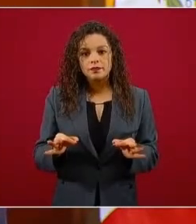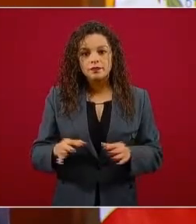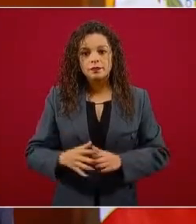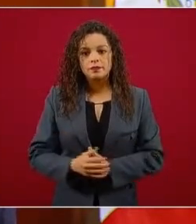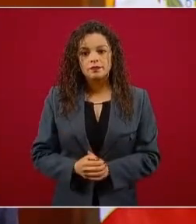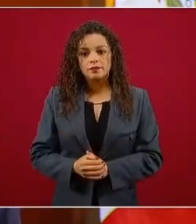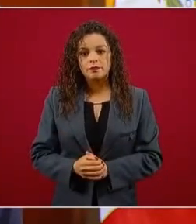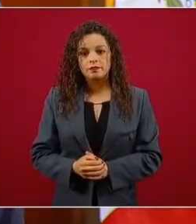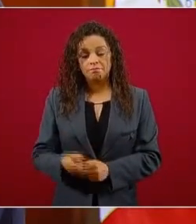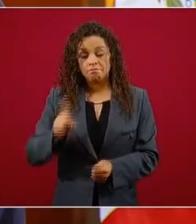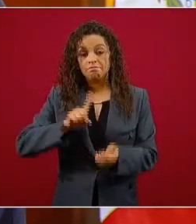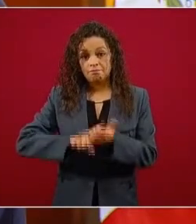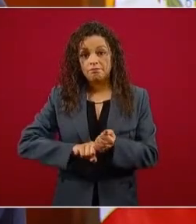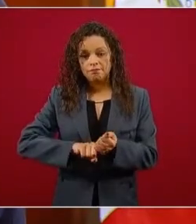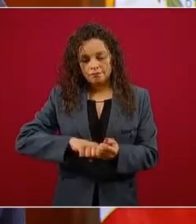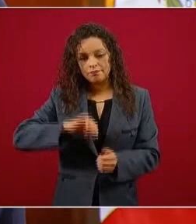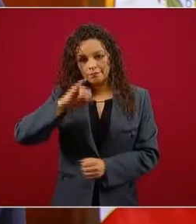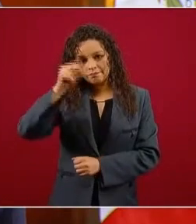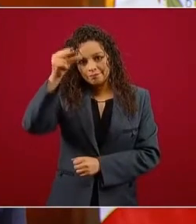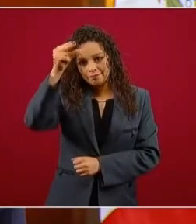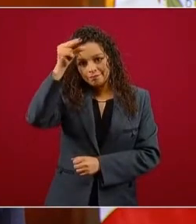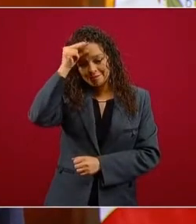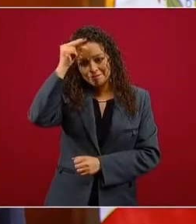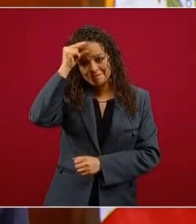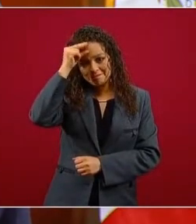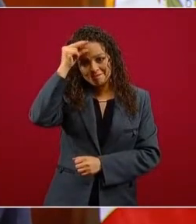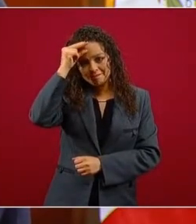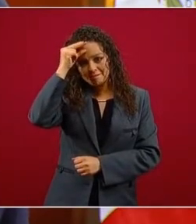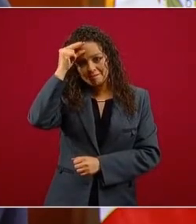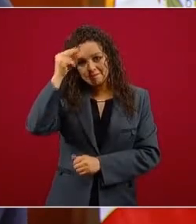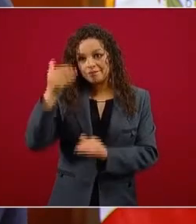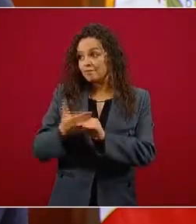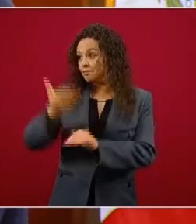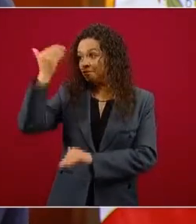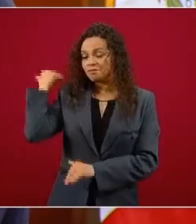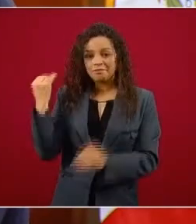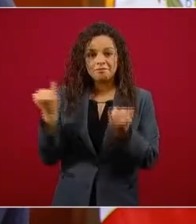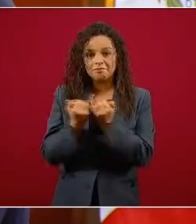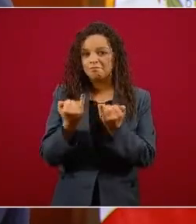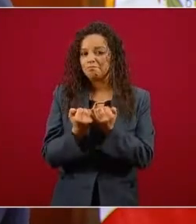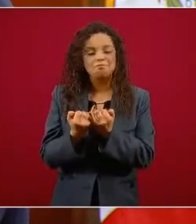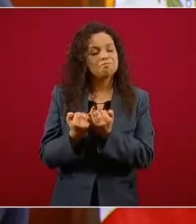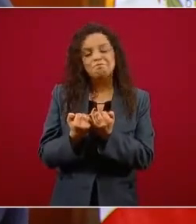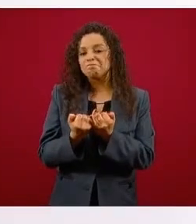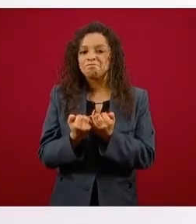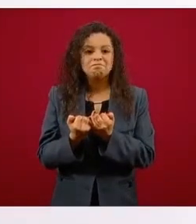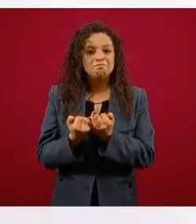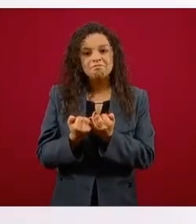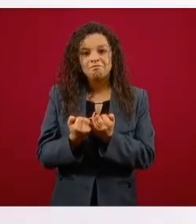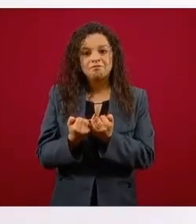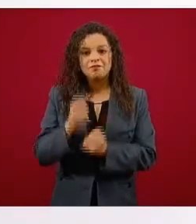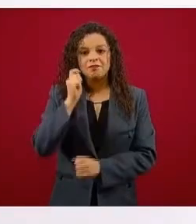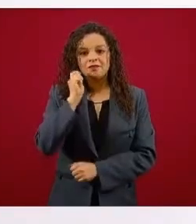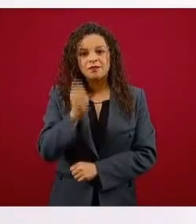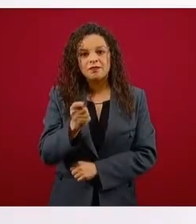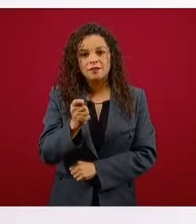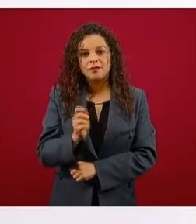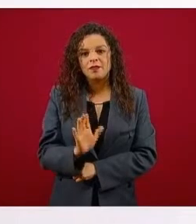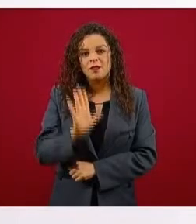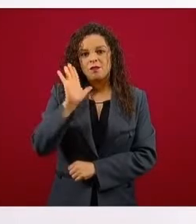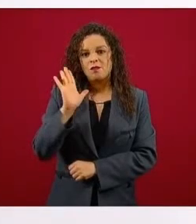con inteligencia y no como era antes, solo con el uso de la